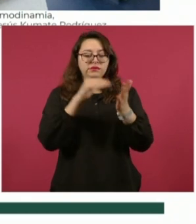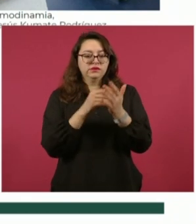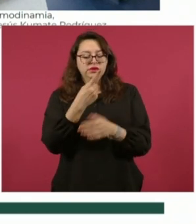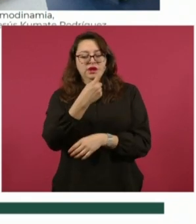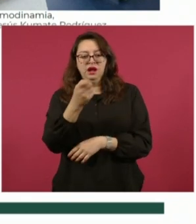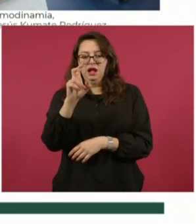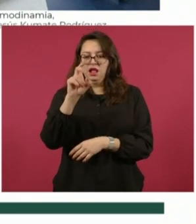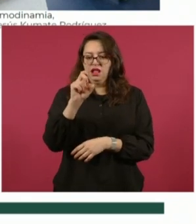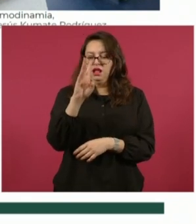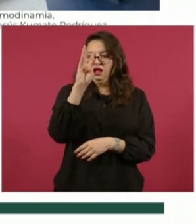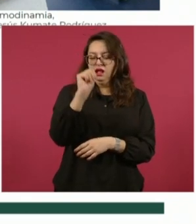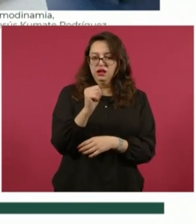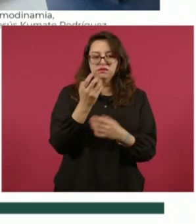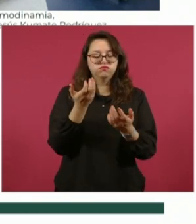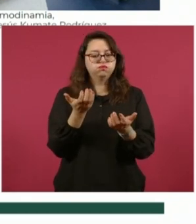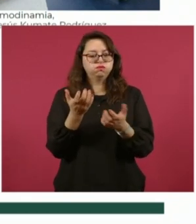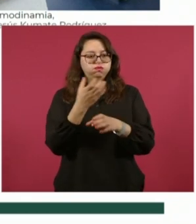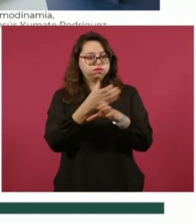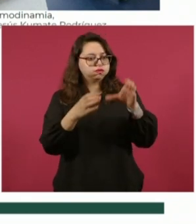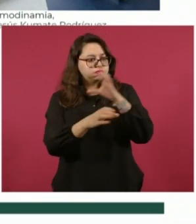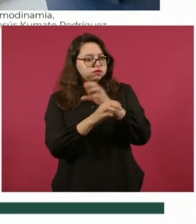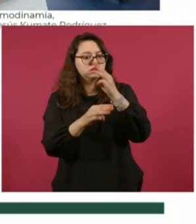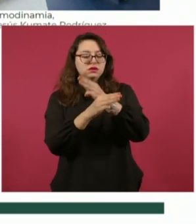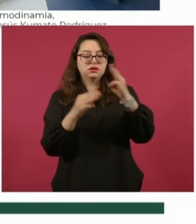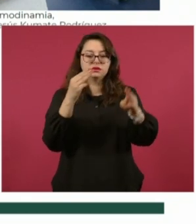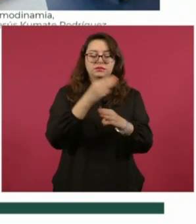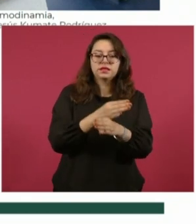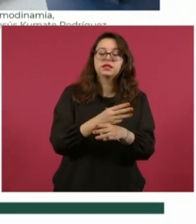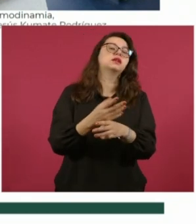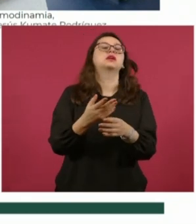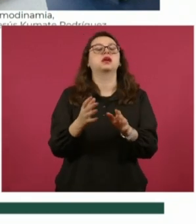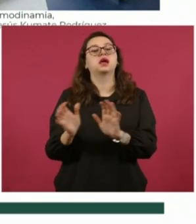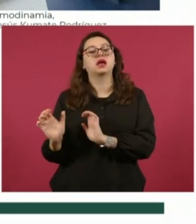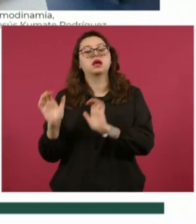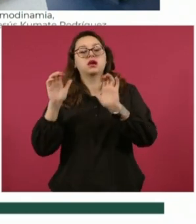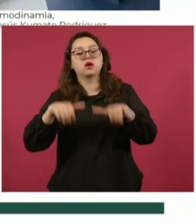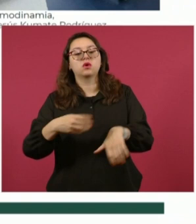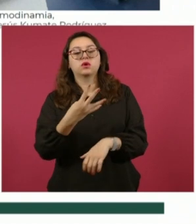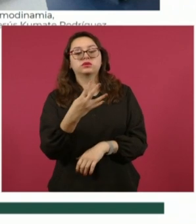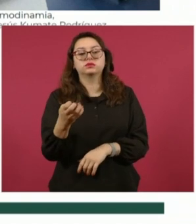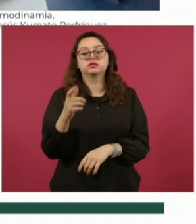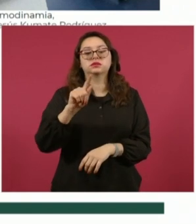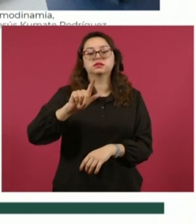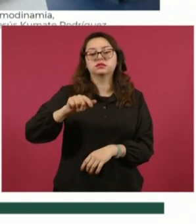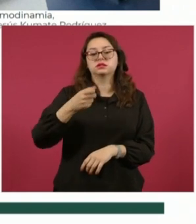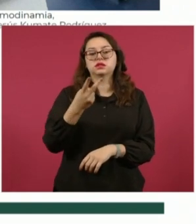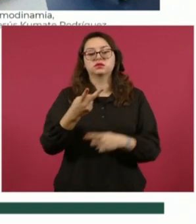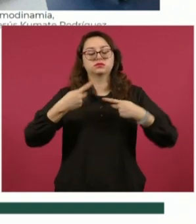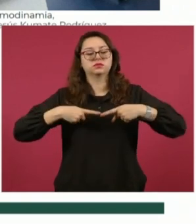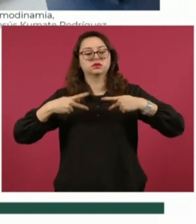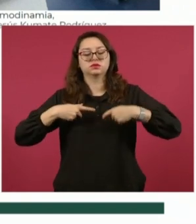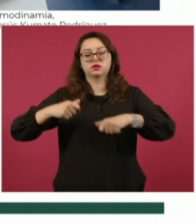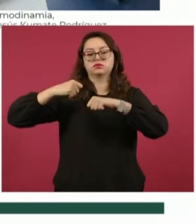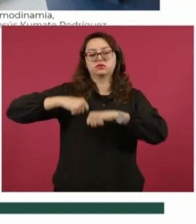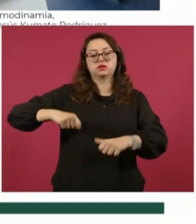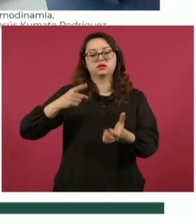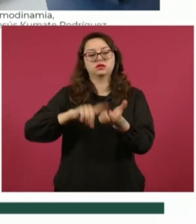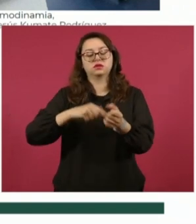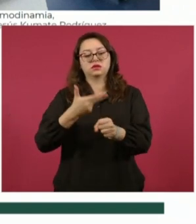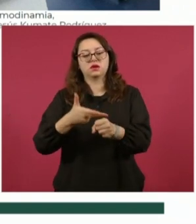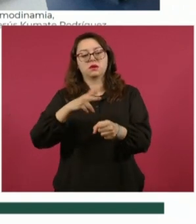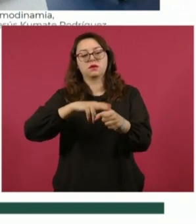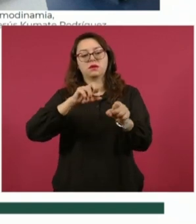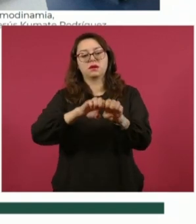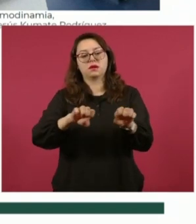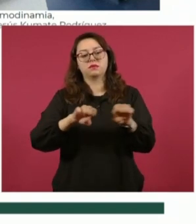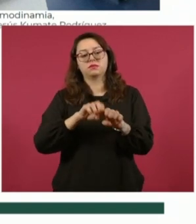1,139 equipos médicos, se integran 462 personas para la implementación y los cuerpos de gobierno y tenemos